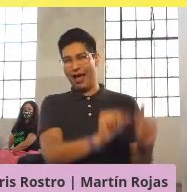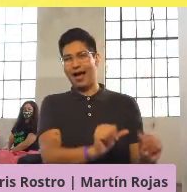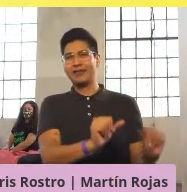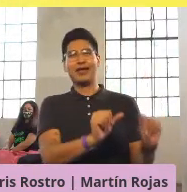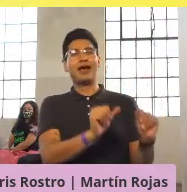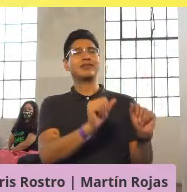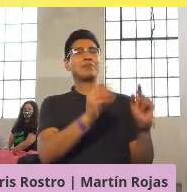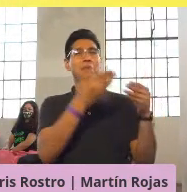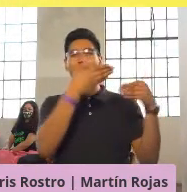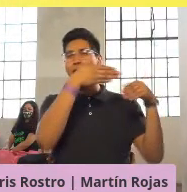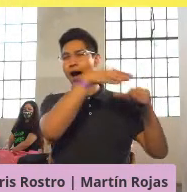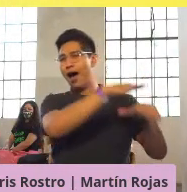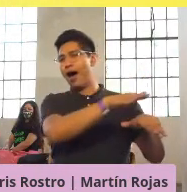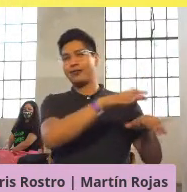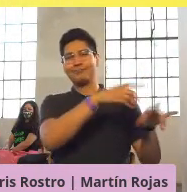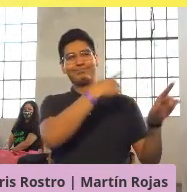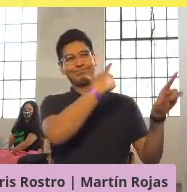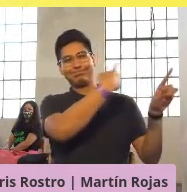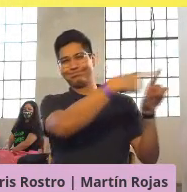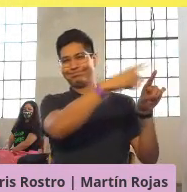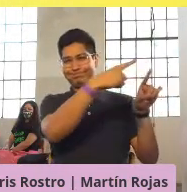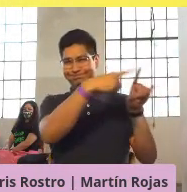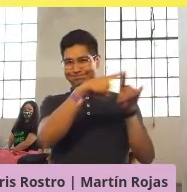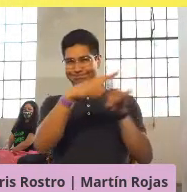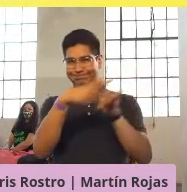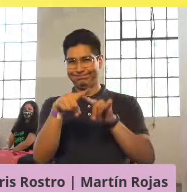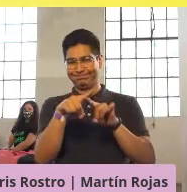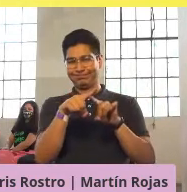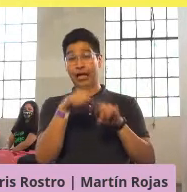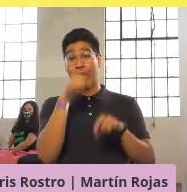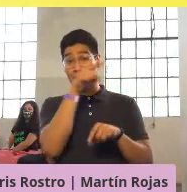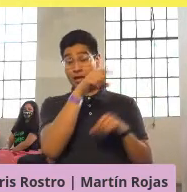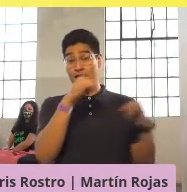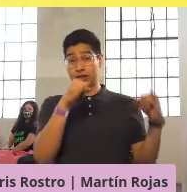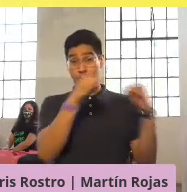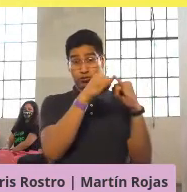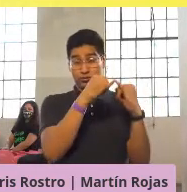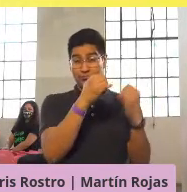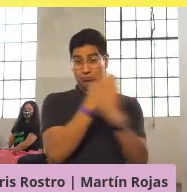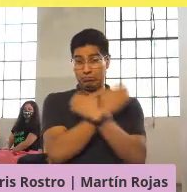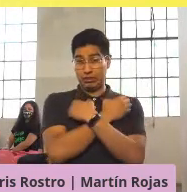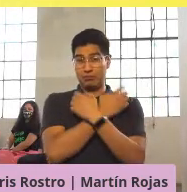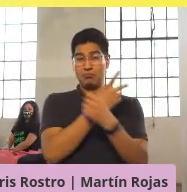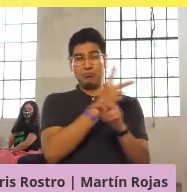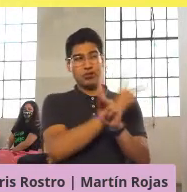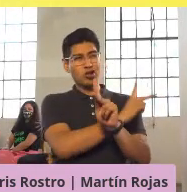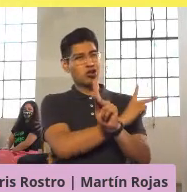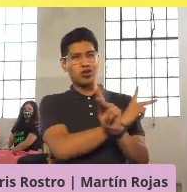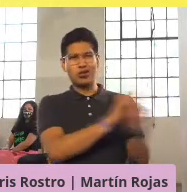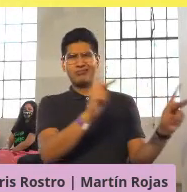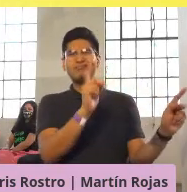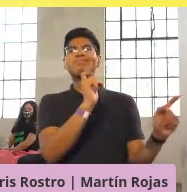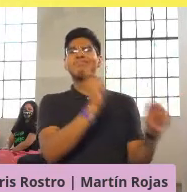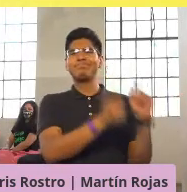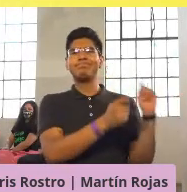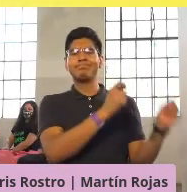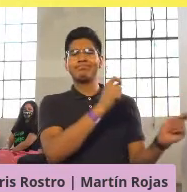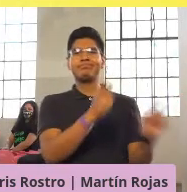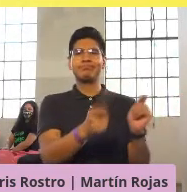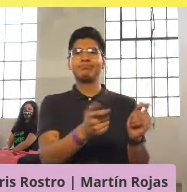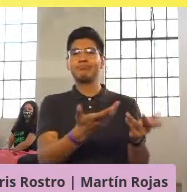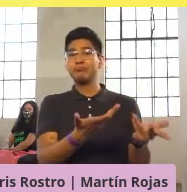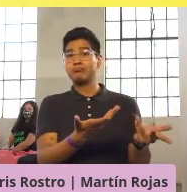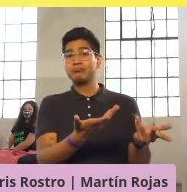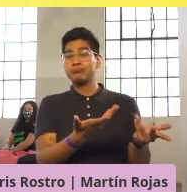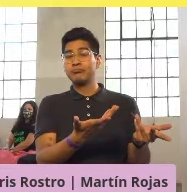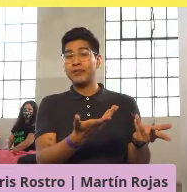ver con bancos, que tienen que ver con instituciones educativas, finalmente todo ese tipo de institucionalidad está